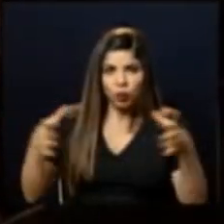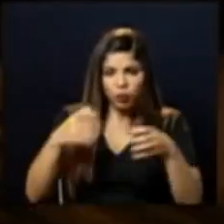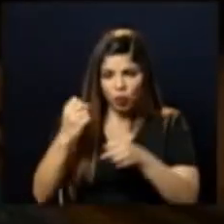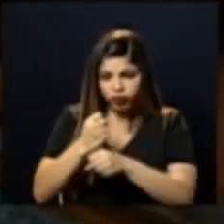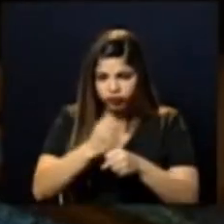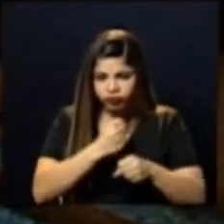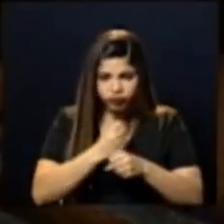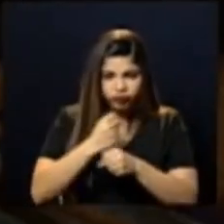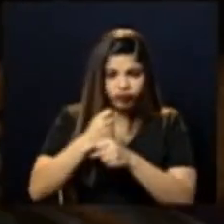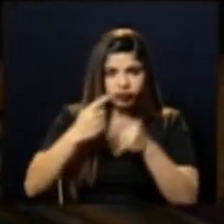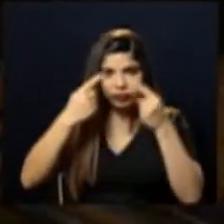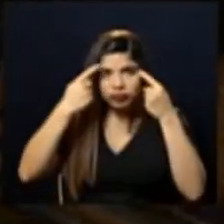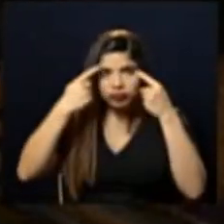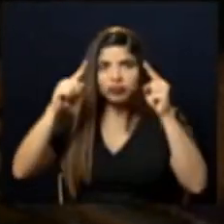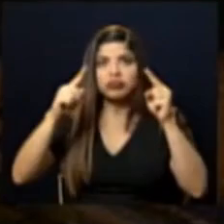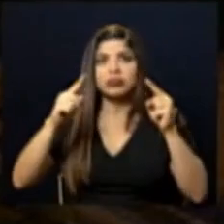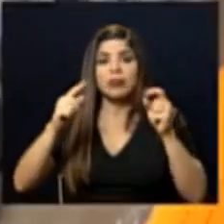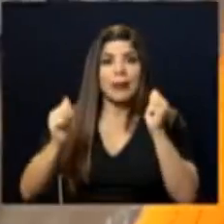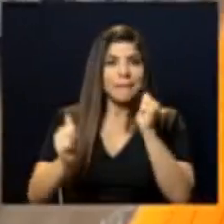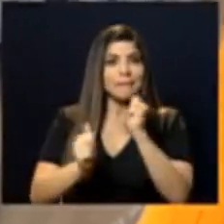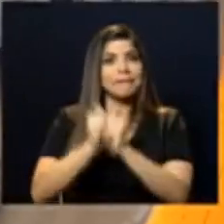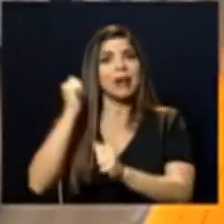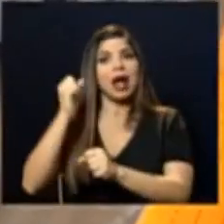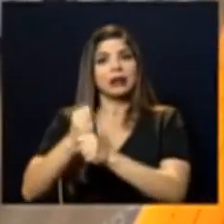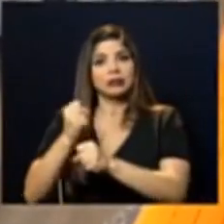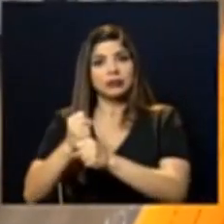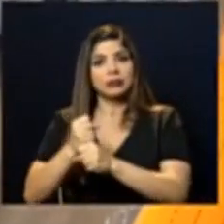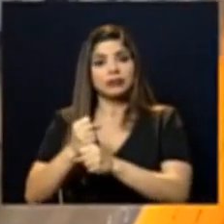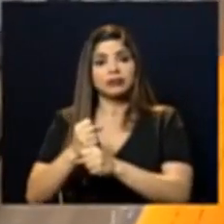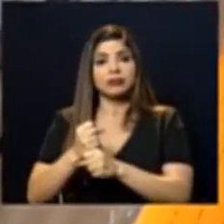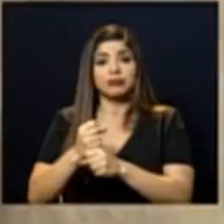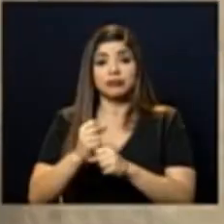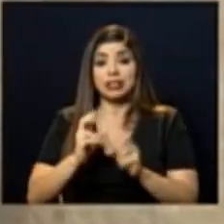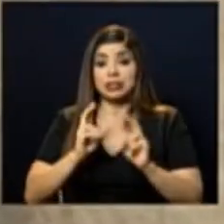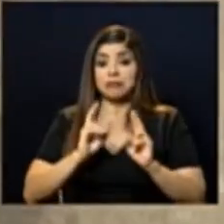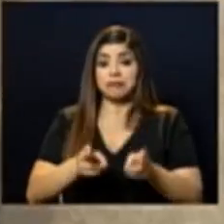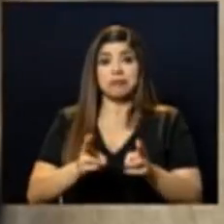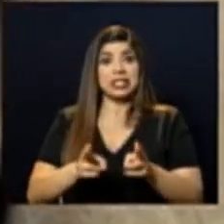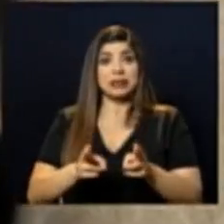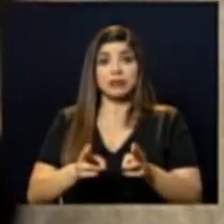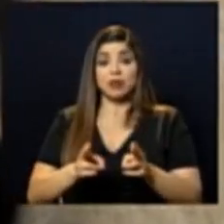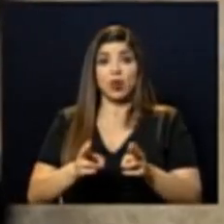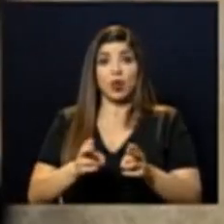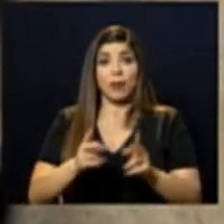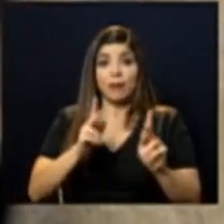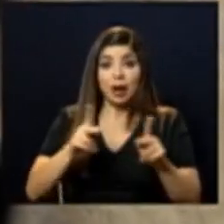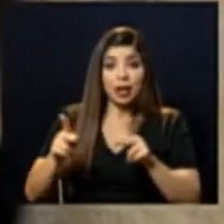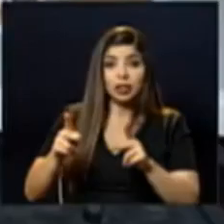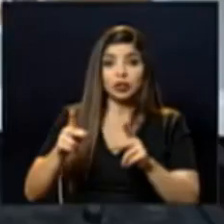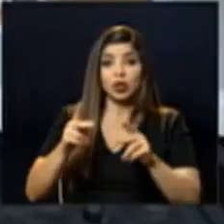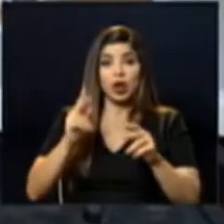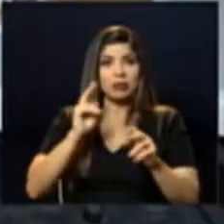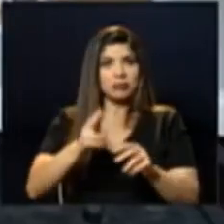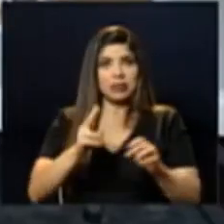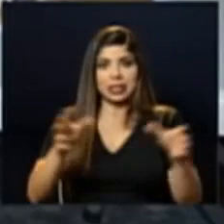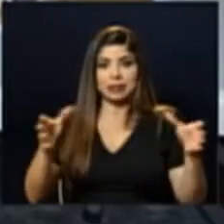se ha conseguido haciendo más con prácticamente el mismo recurso humano.